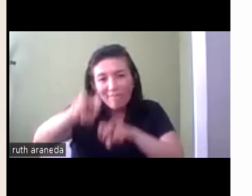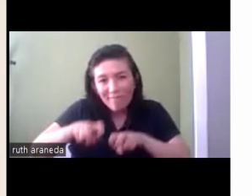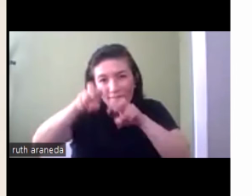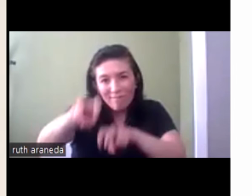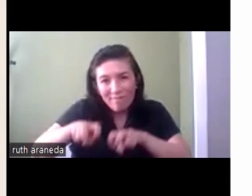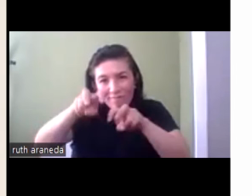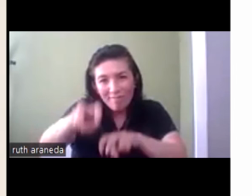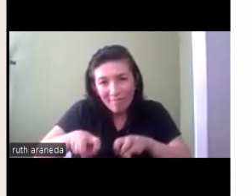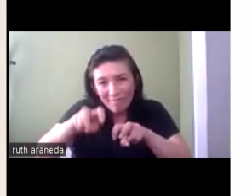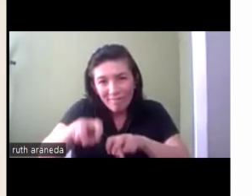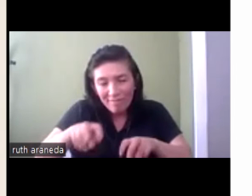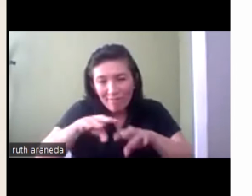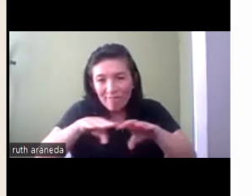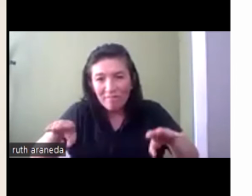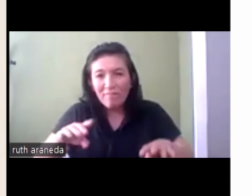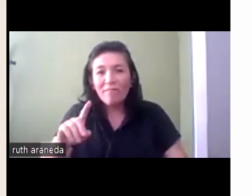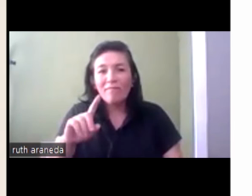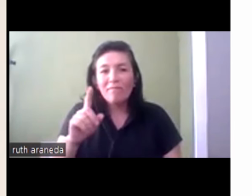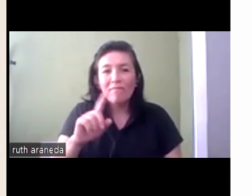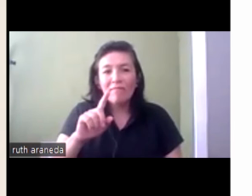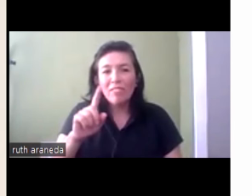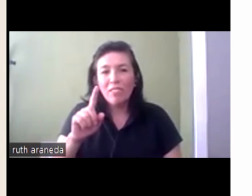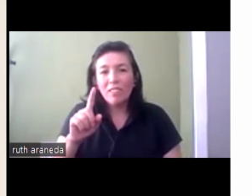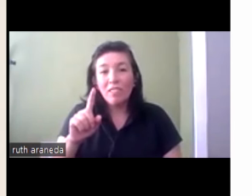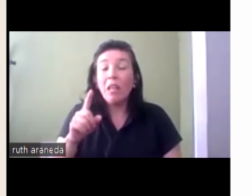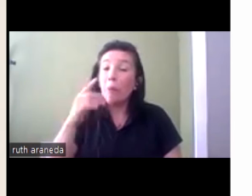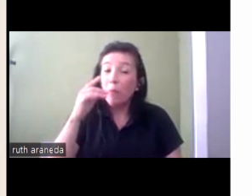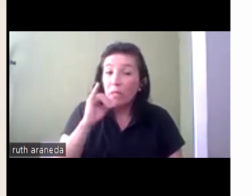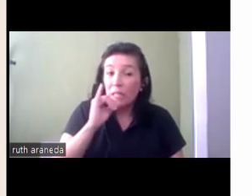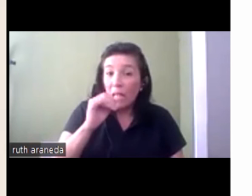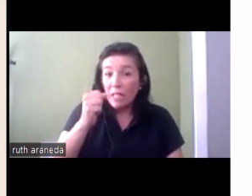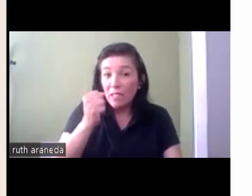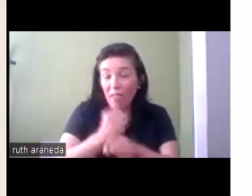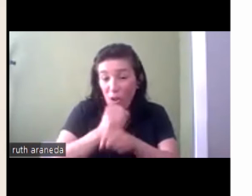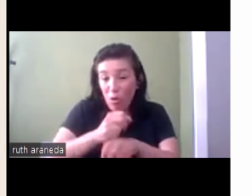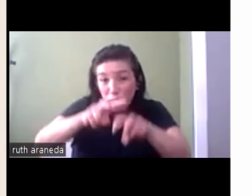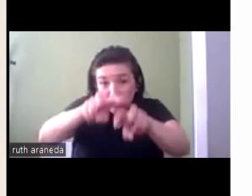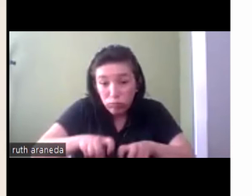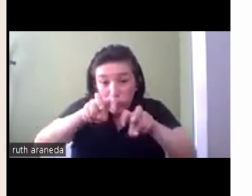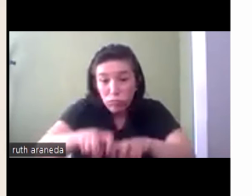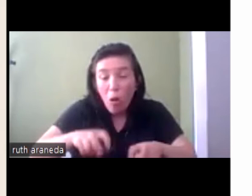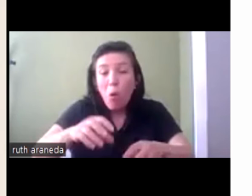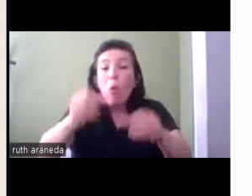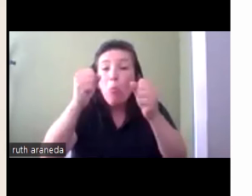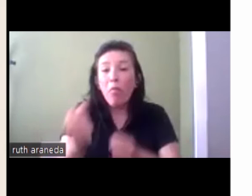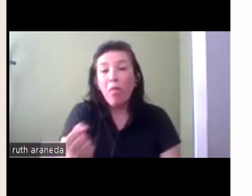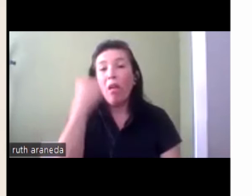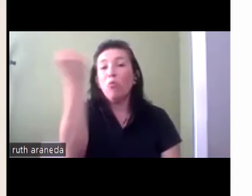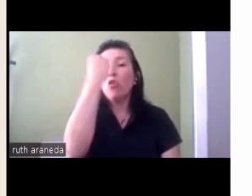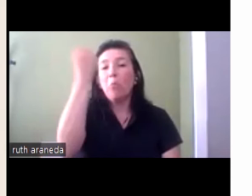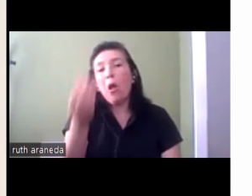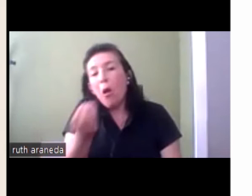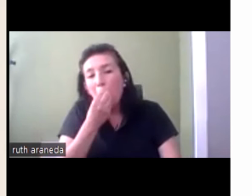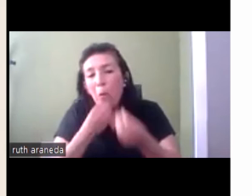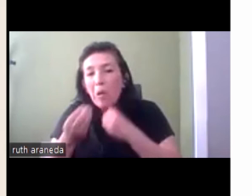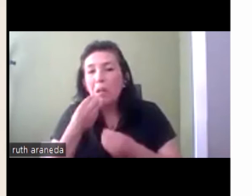baja escala, que no generaba grandes excedentes, pero sí su producción les permitía mantener su autonomía, y la complementaban con la caza